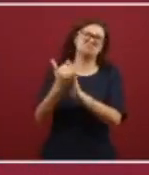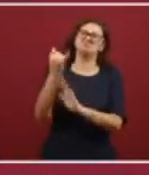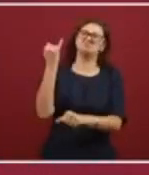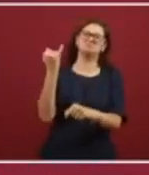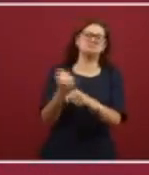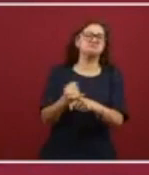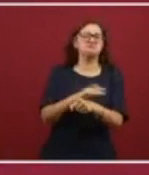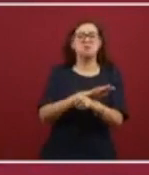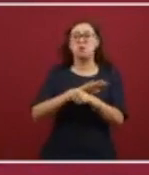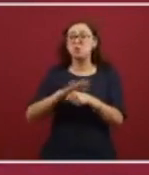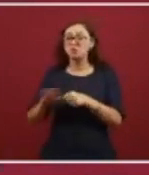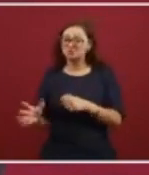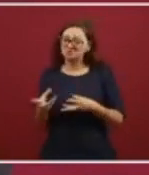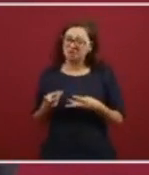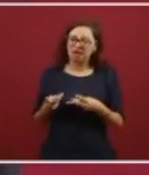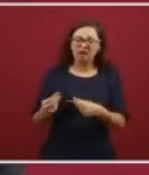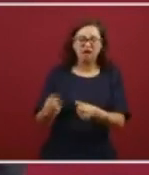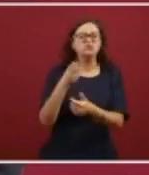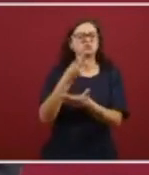el doble,